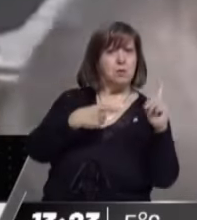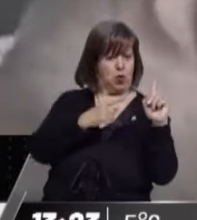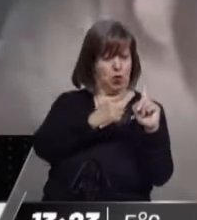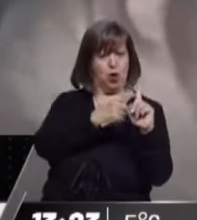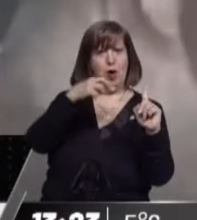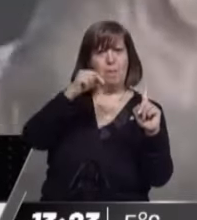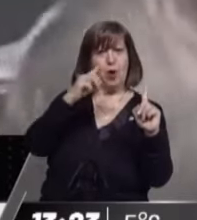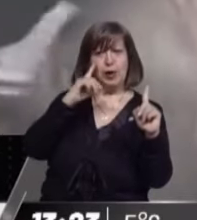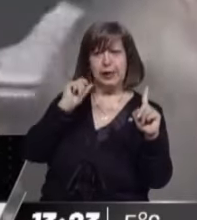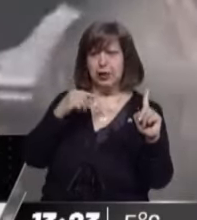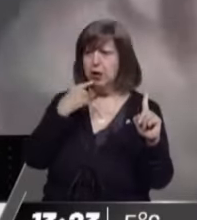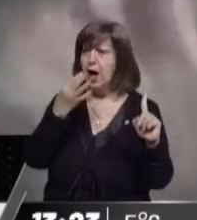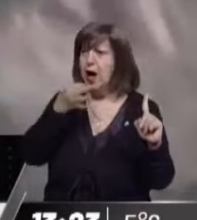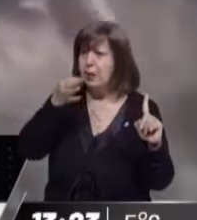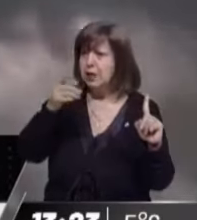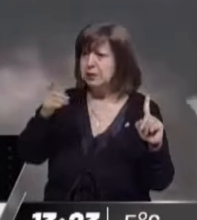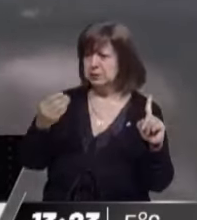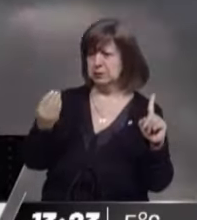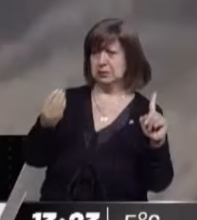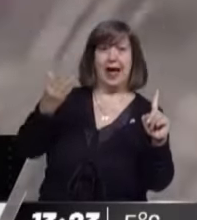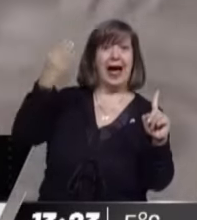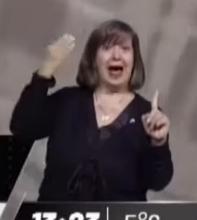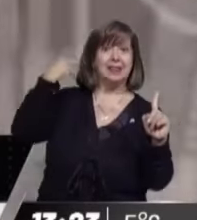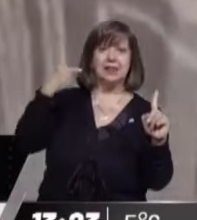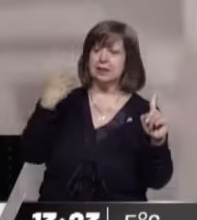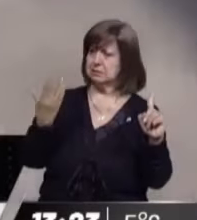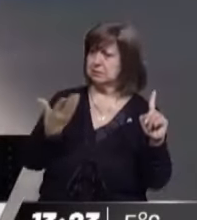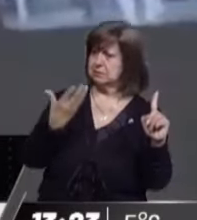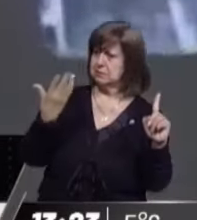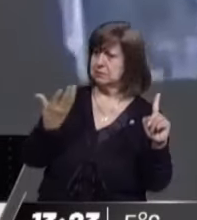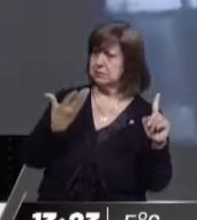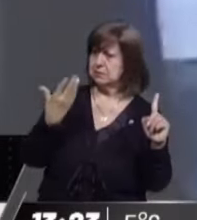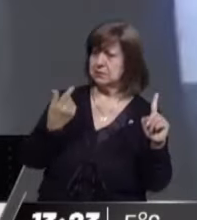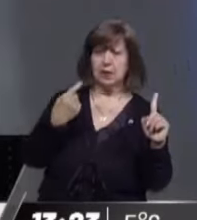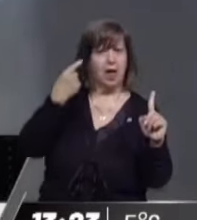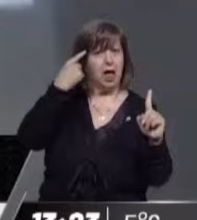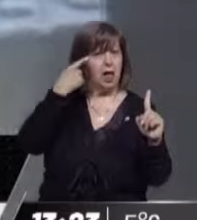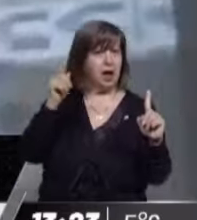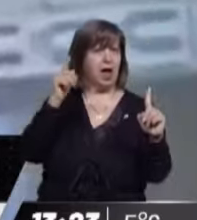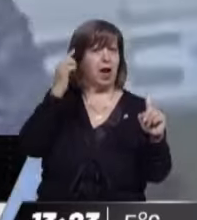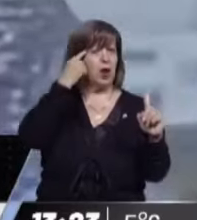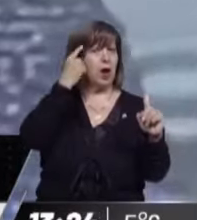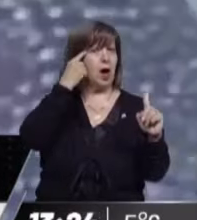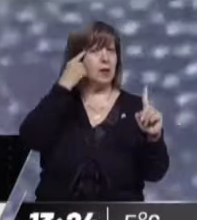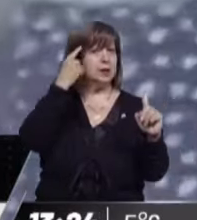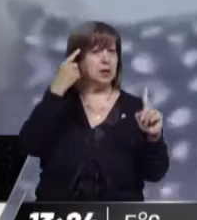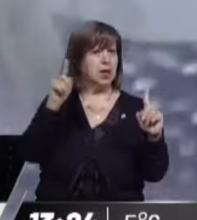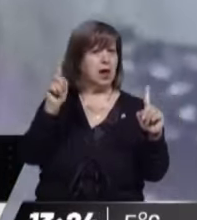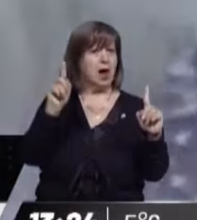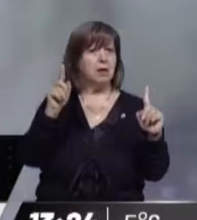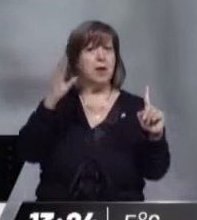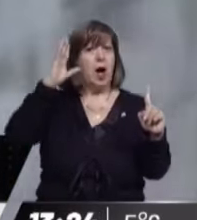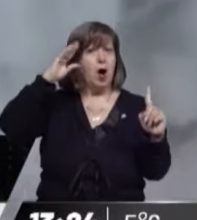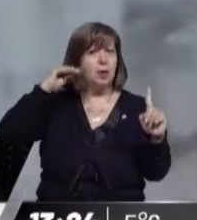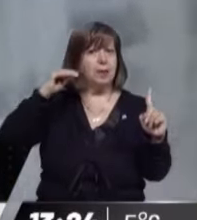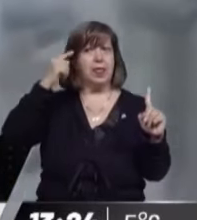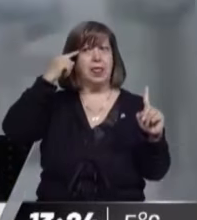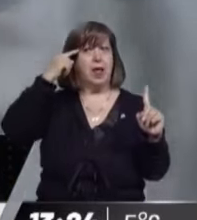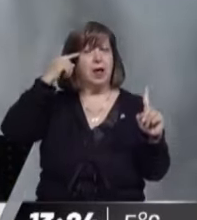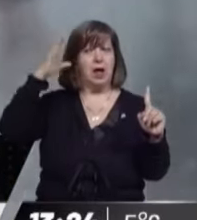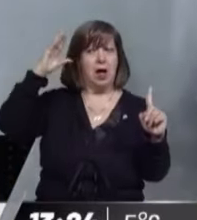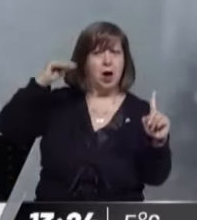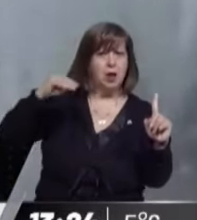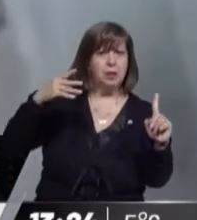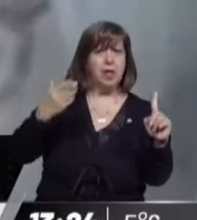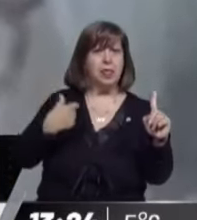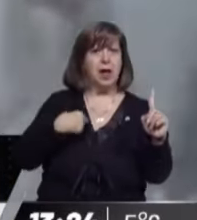se da cuenta de que algunos supuestos amigos de Antonio gasalla estaban aprovechando esta situación de Antonio y se